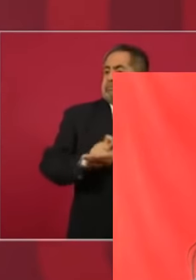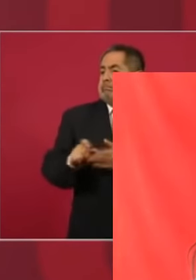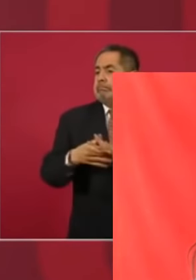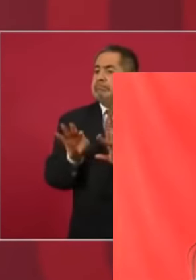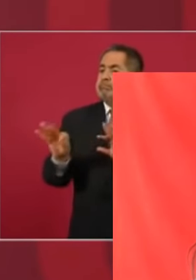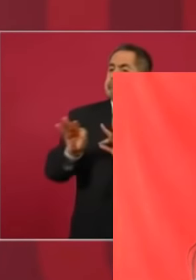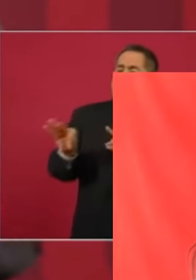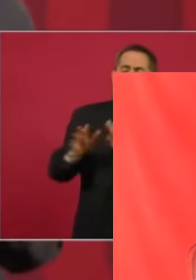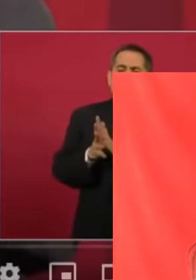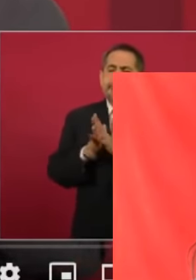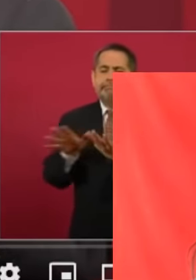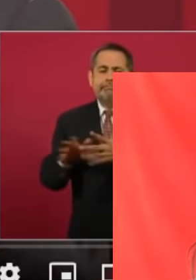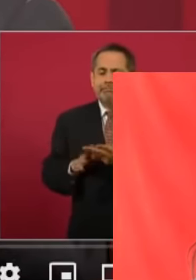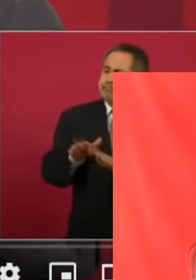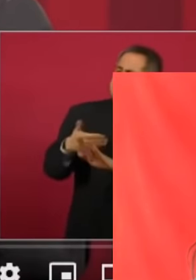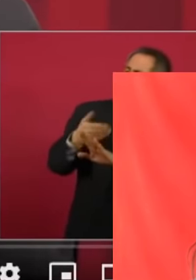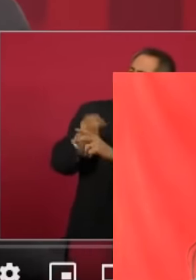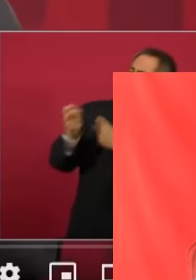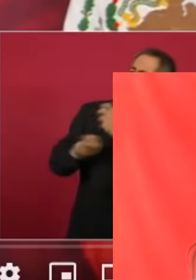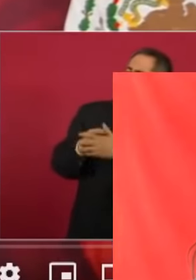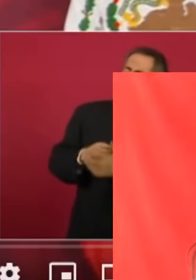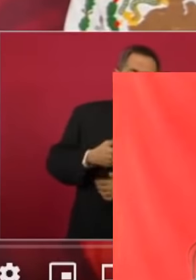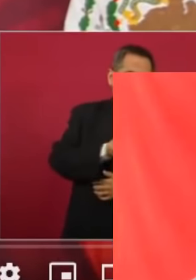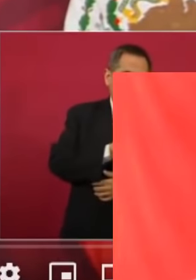dedicados a golpear.